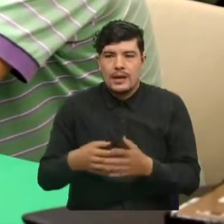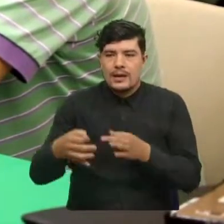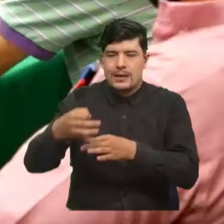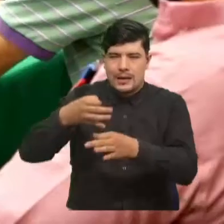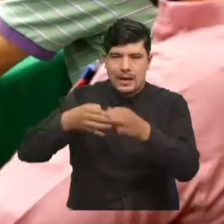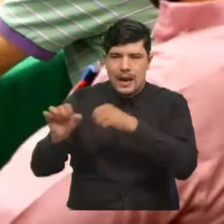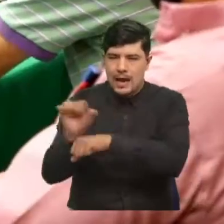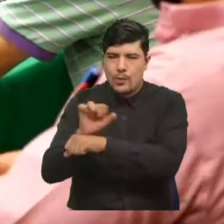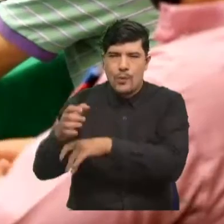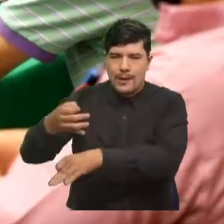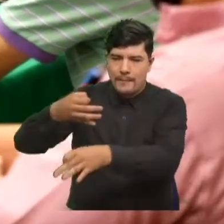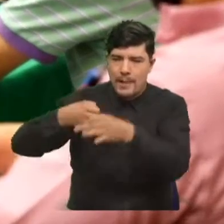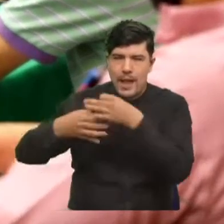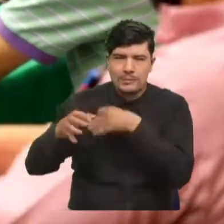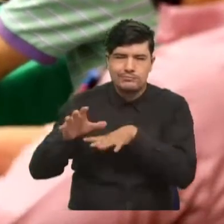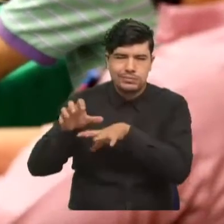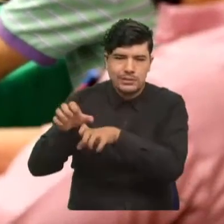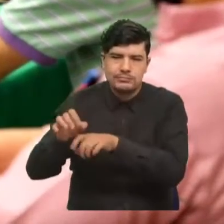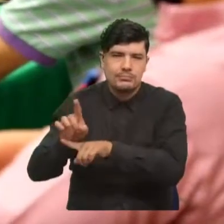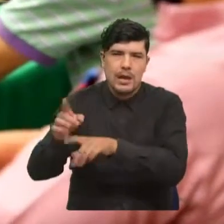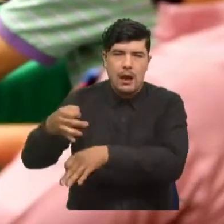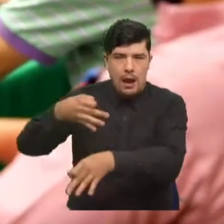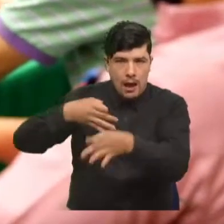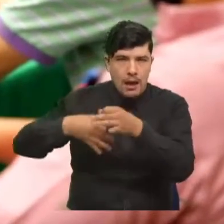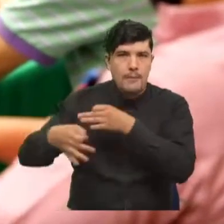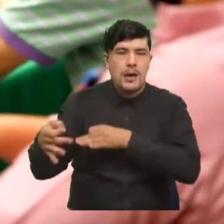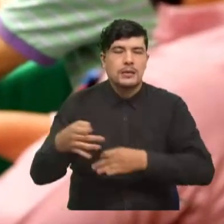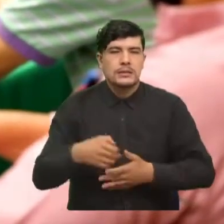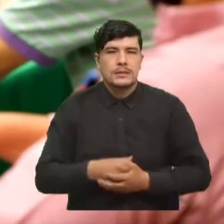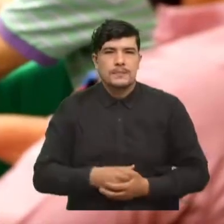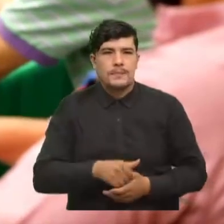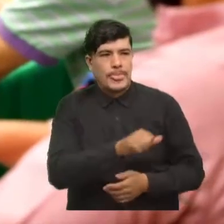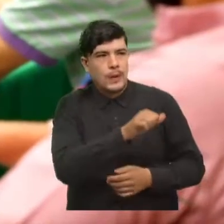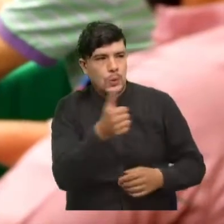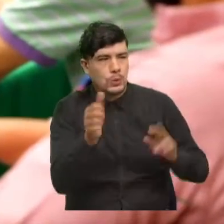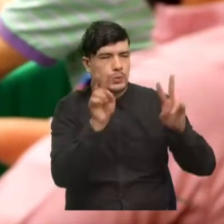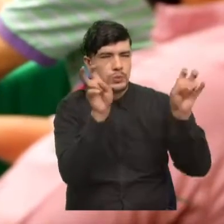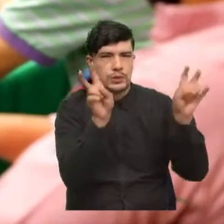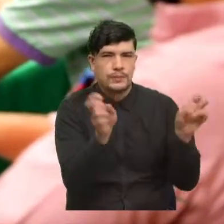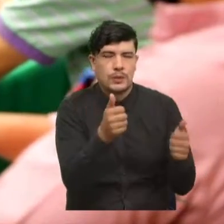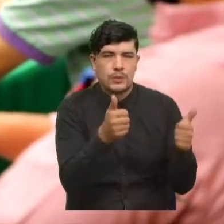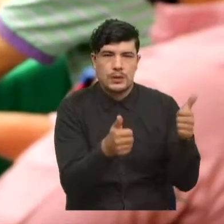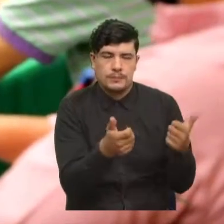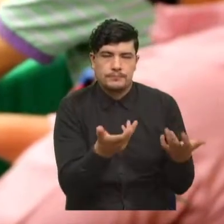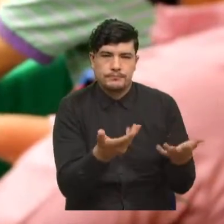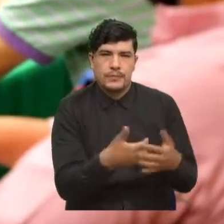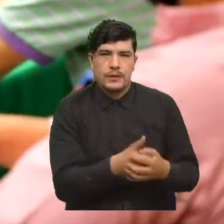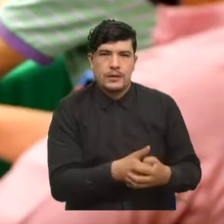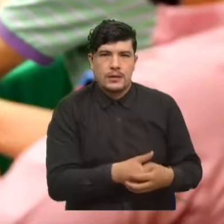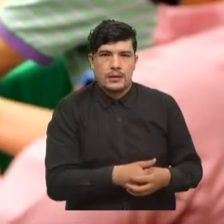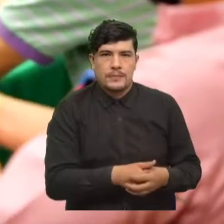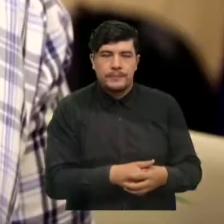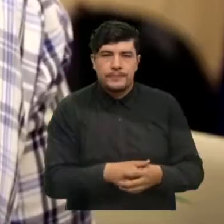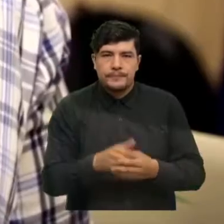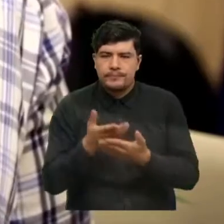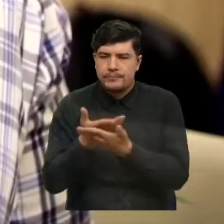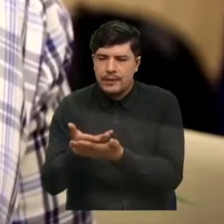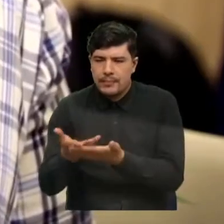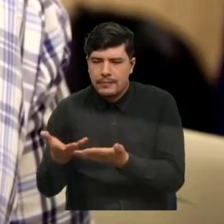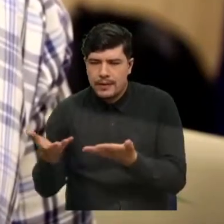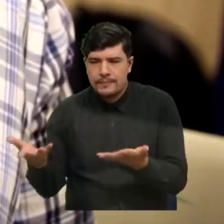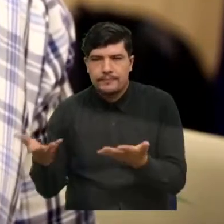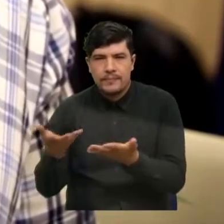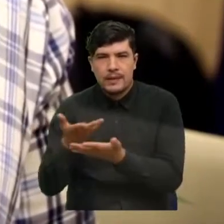también que hayan algunas exenciones también en frente al tema de del iva para los repuestos de estos automotores